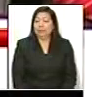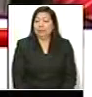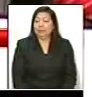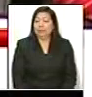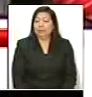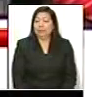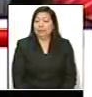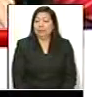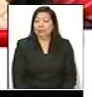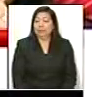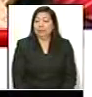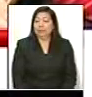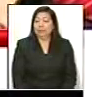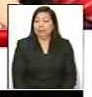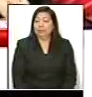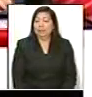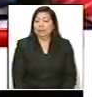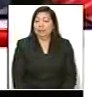estamos en pedidos, sí.